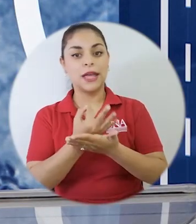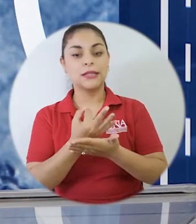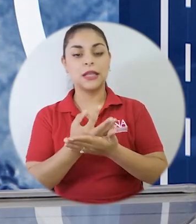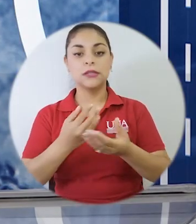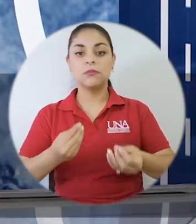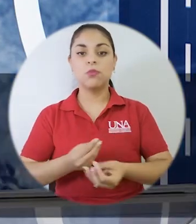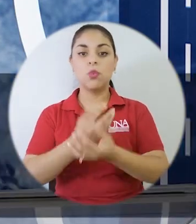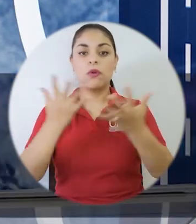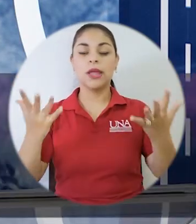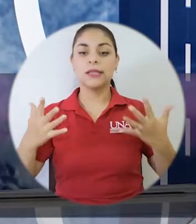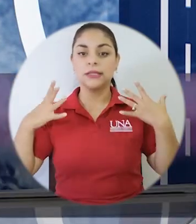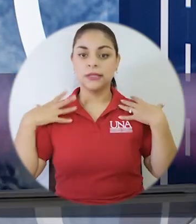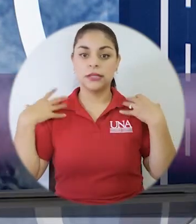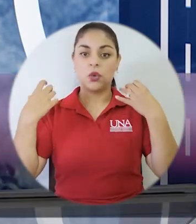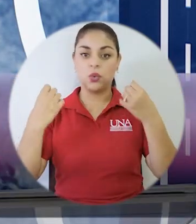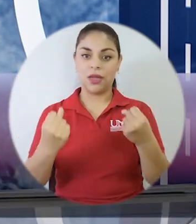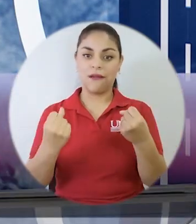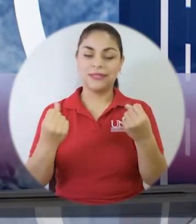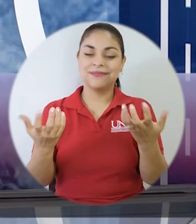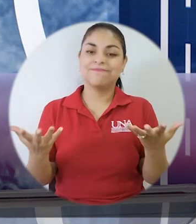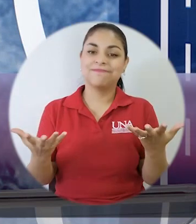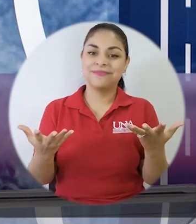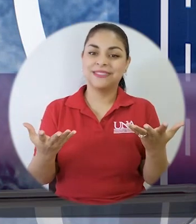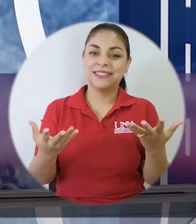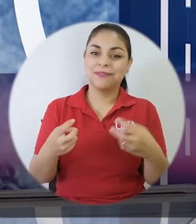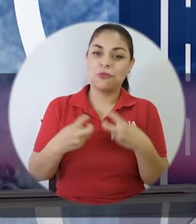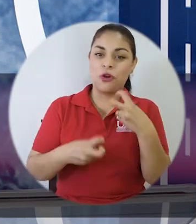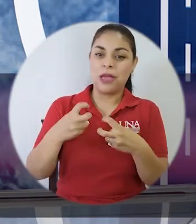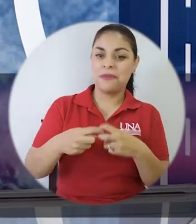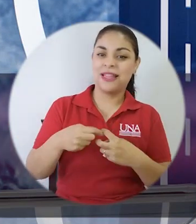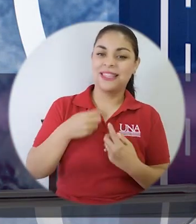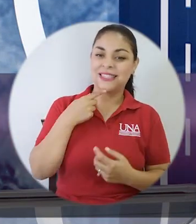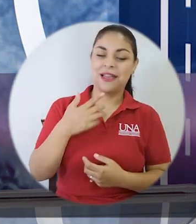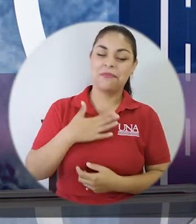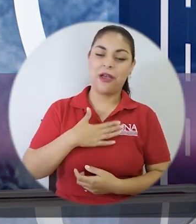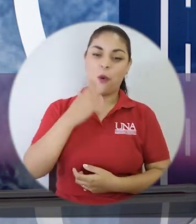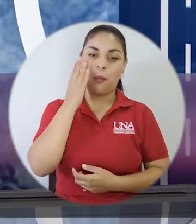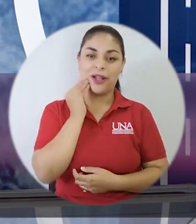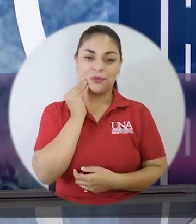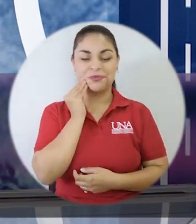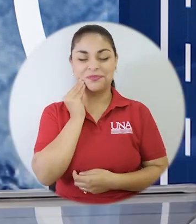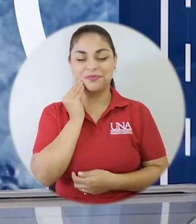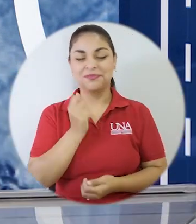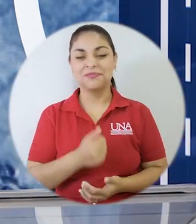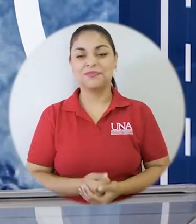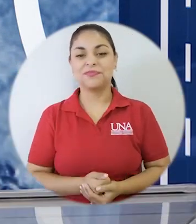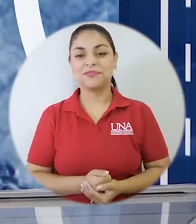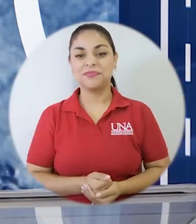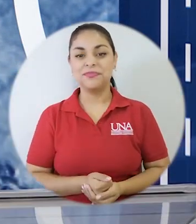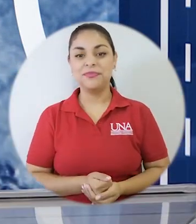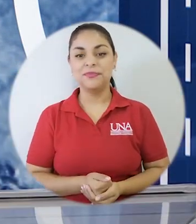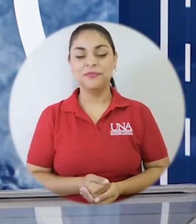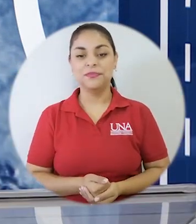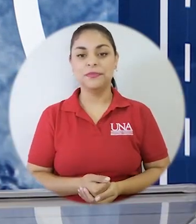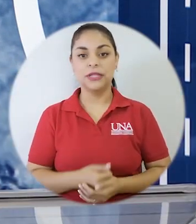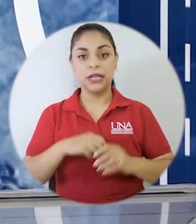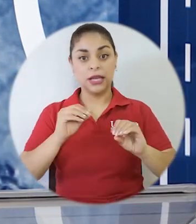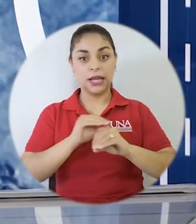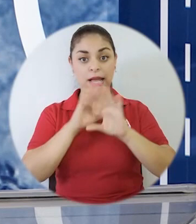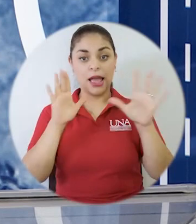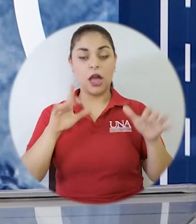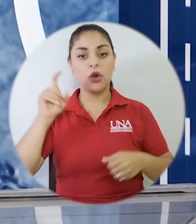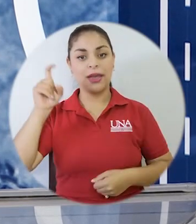Finanzas públicas saludables. Qué tirada, decía mi abuela. Porque, ¿verdad?